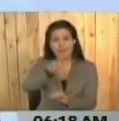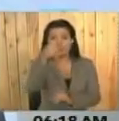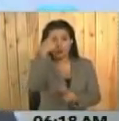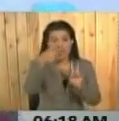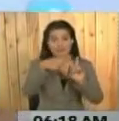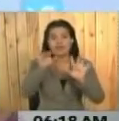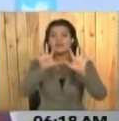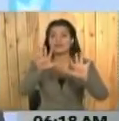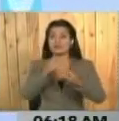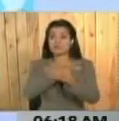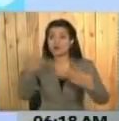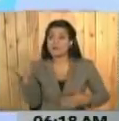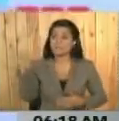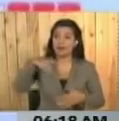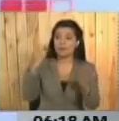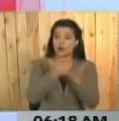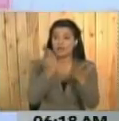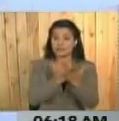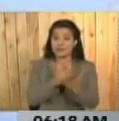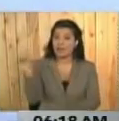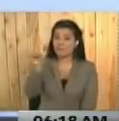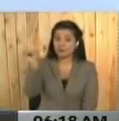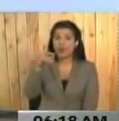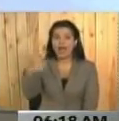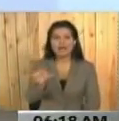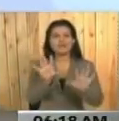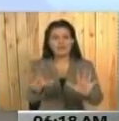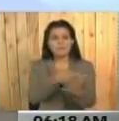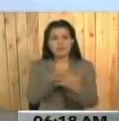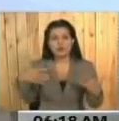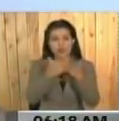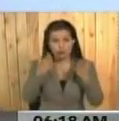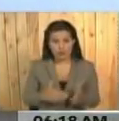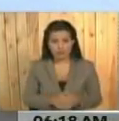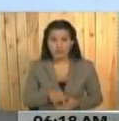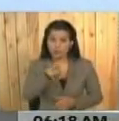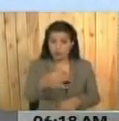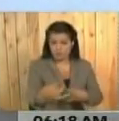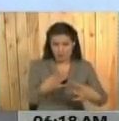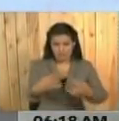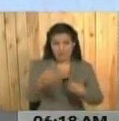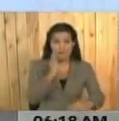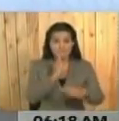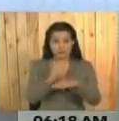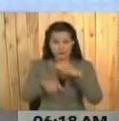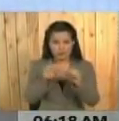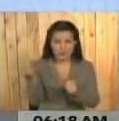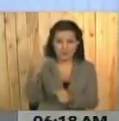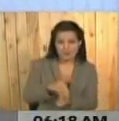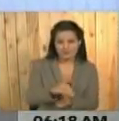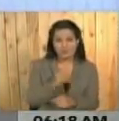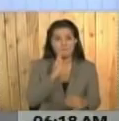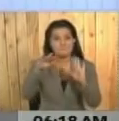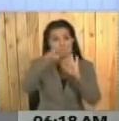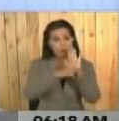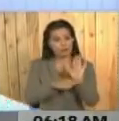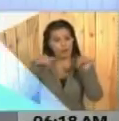10 millones para clases porque Venezuela tiene 10 millones de estudiantes se sigan escribiendo vamos a la pausa ya venimos con mucho más de la Pauta de